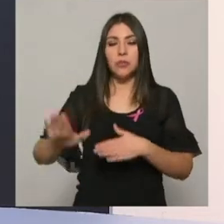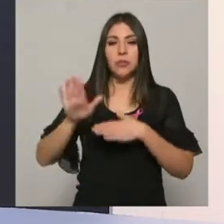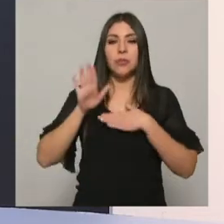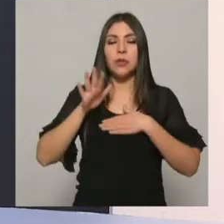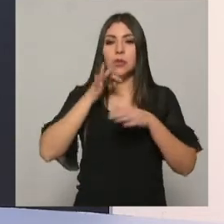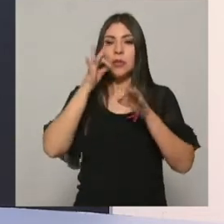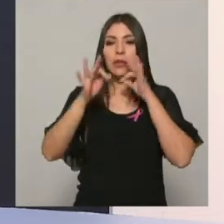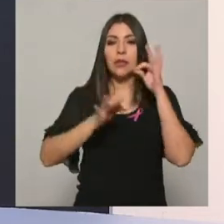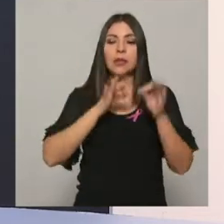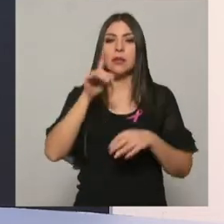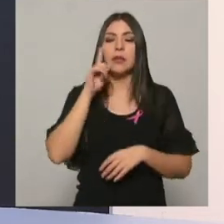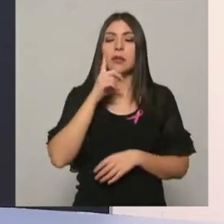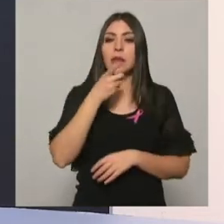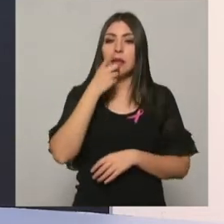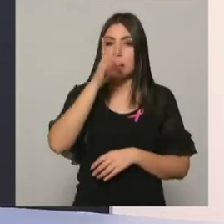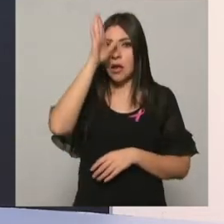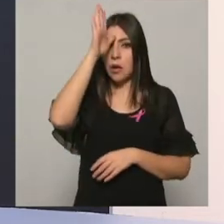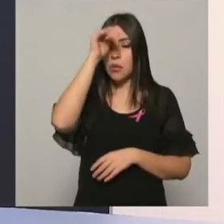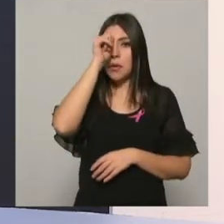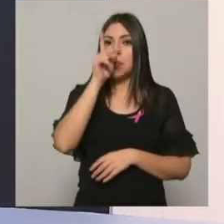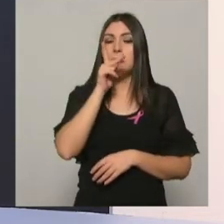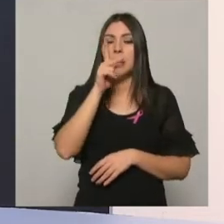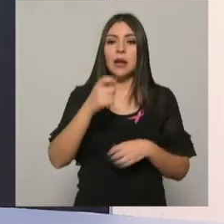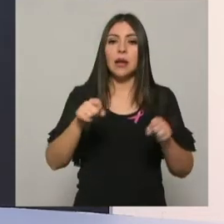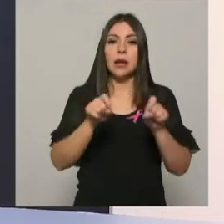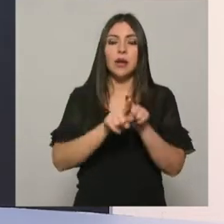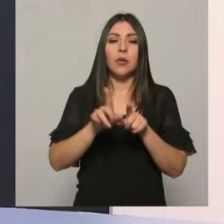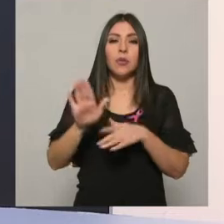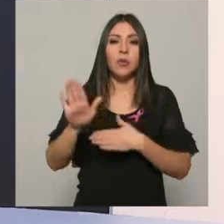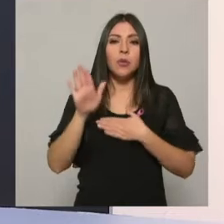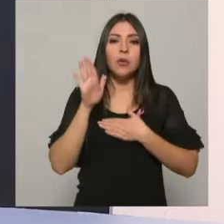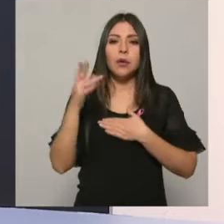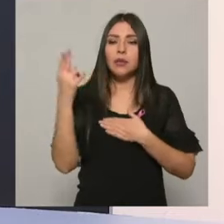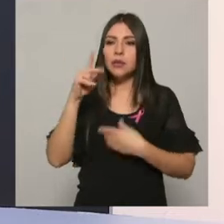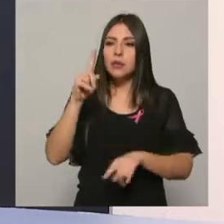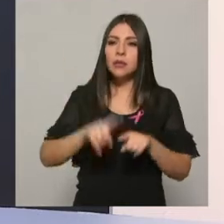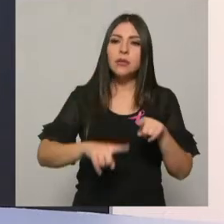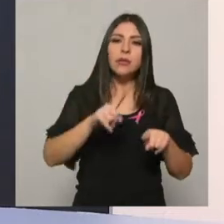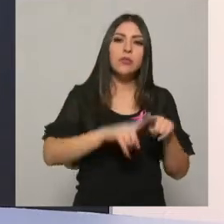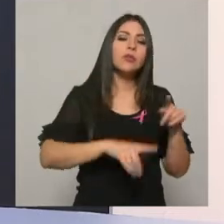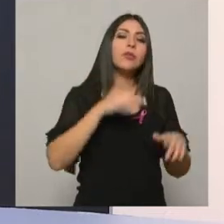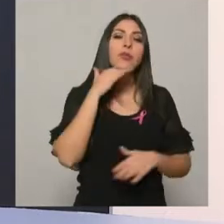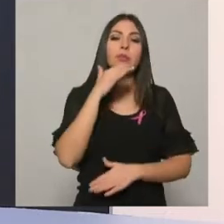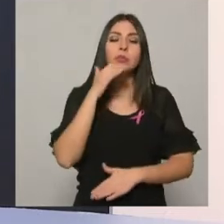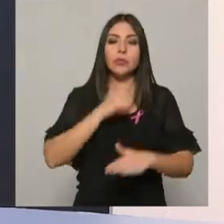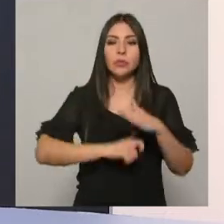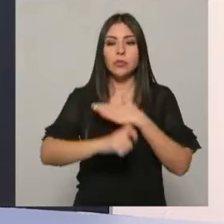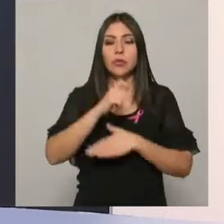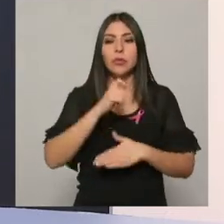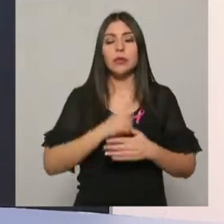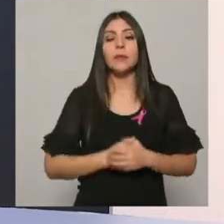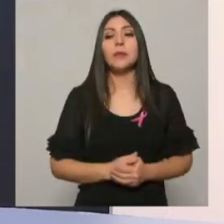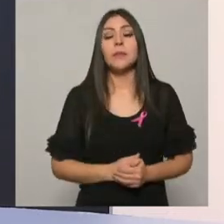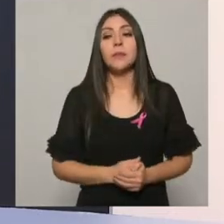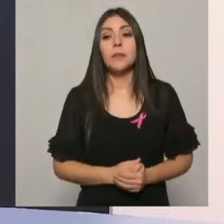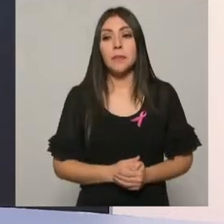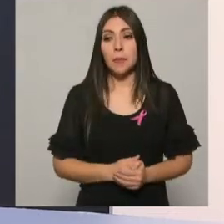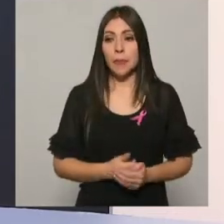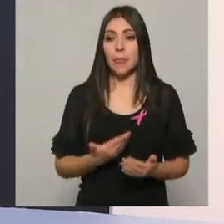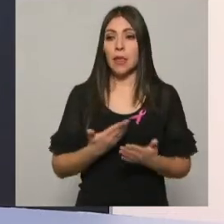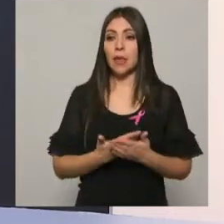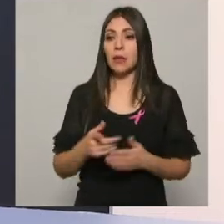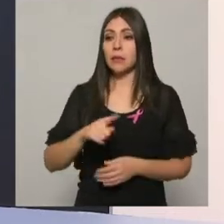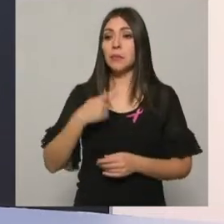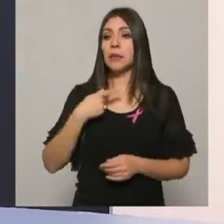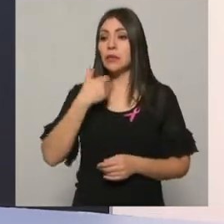campaña, ella había prometido acciones para eliminar la corrupción. Y quienes pedían esto, pues ya lo están